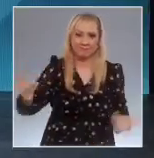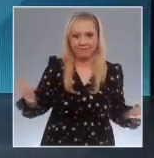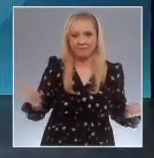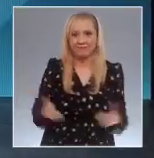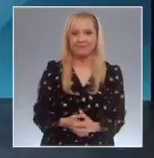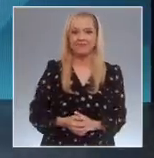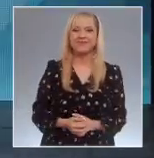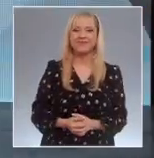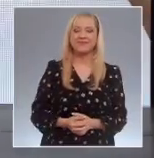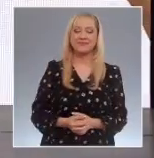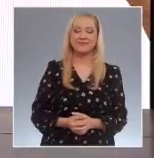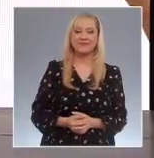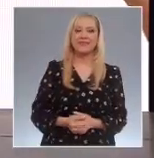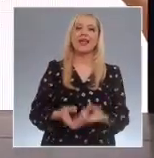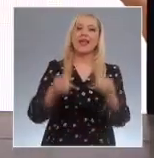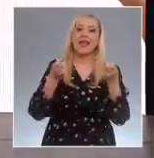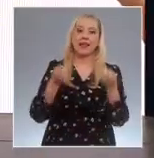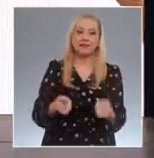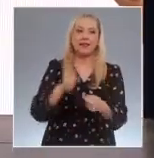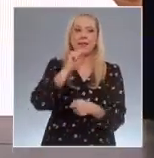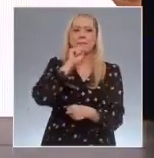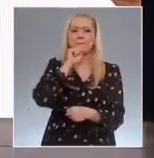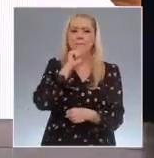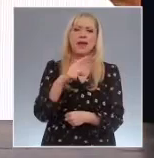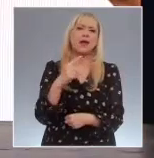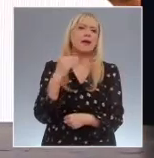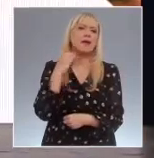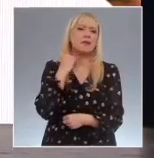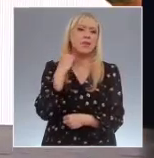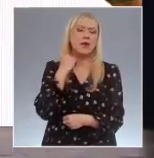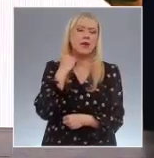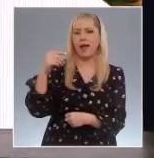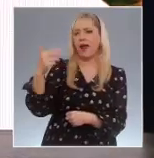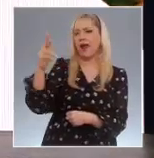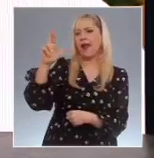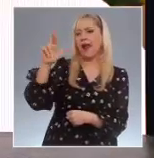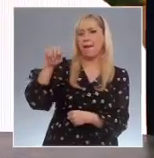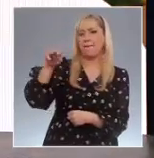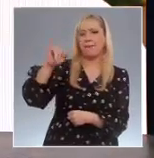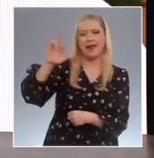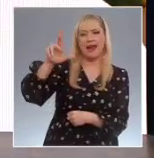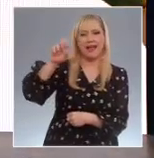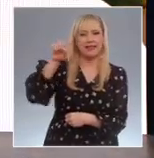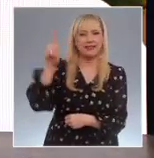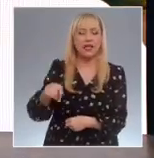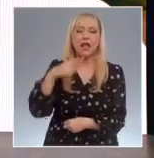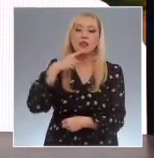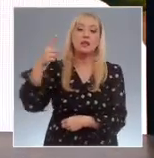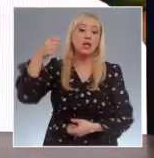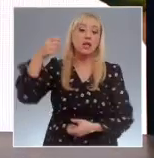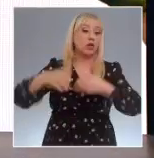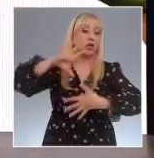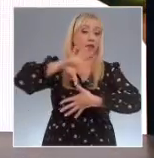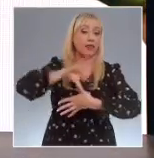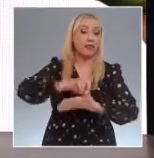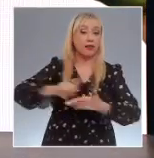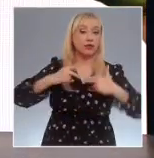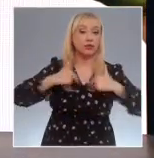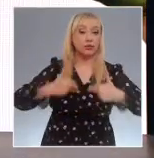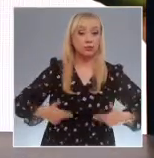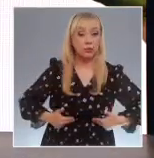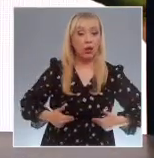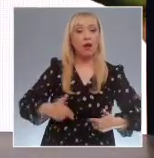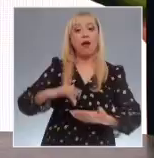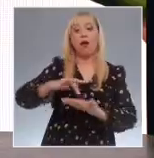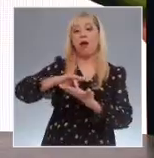En este espacio, el jurista Sergio García Ramírez abordó el tema de los aportes de la Corte Interamericana de Derechos Humanos a la jurisprudencia